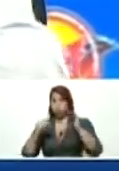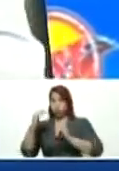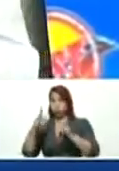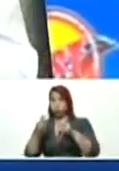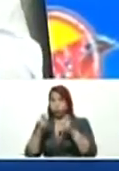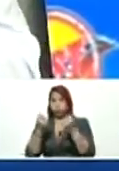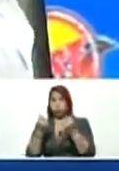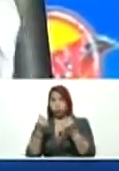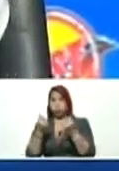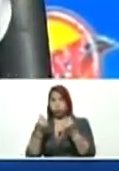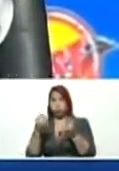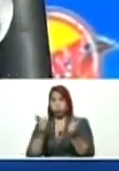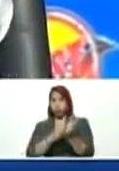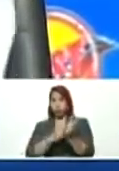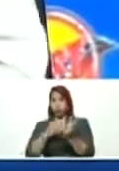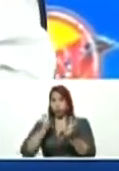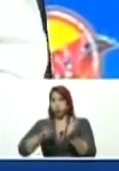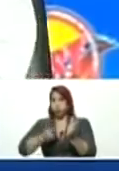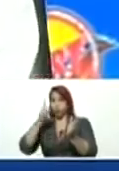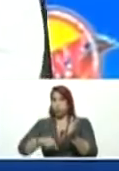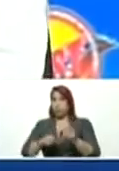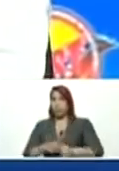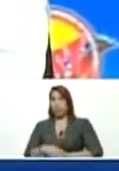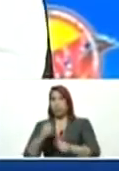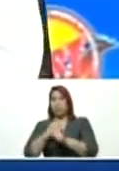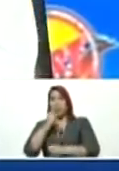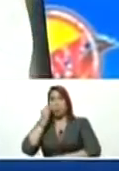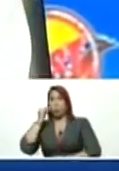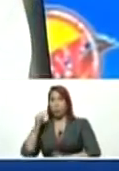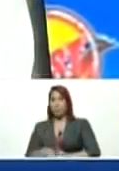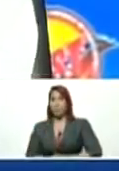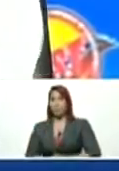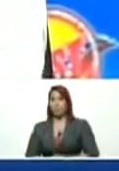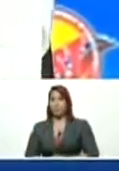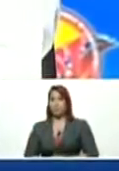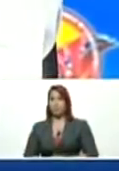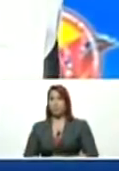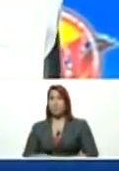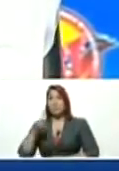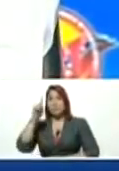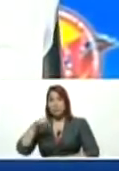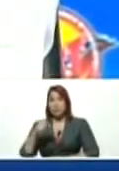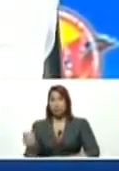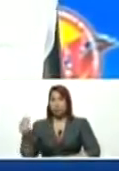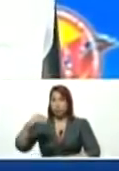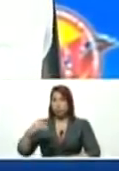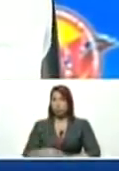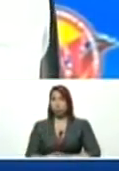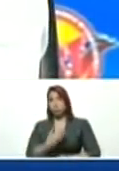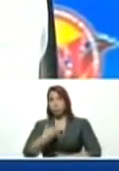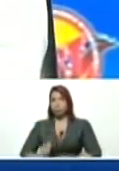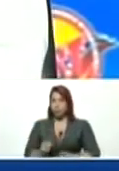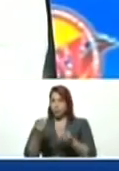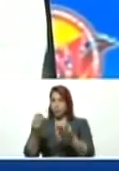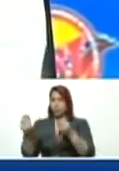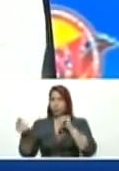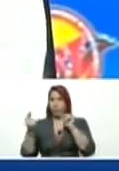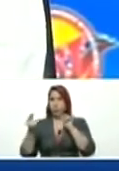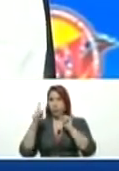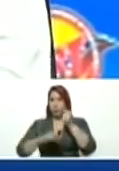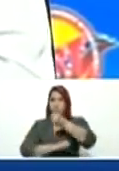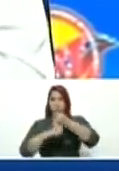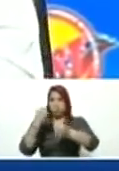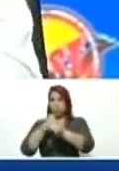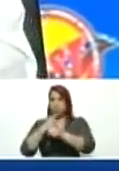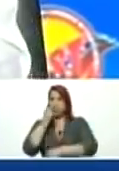salario las pensiones y las jubilaciones de los trabajadores las trabajadoras también presidente queremos llevar al debate a la base de los